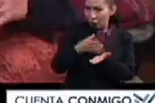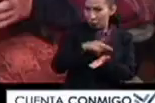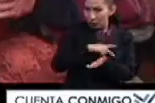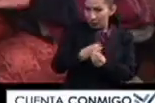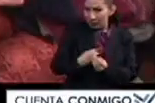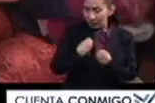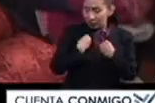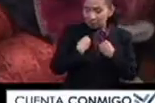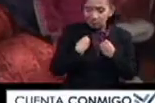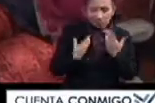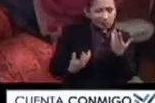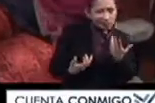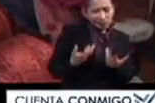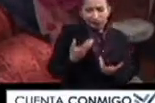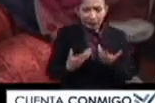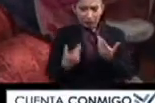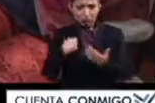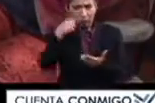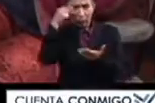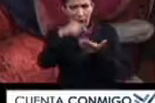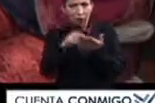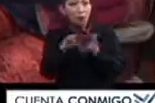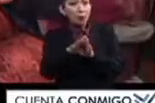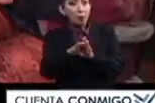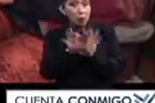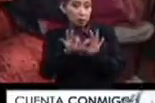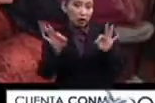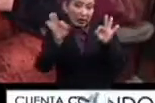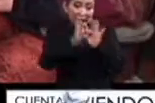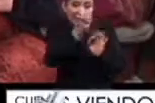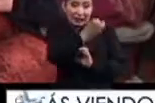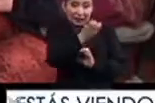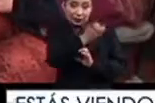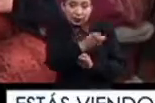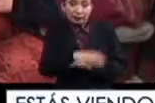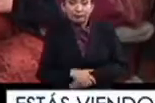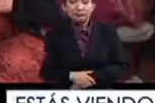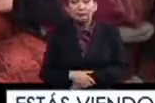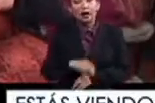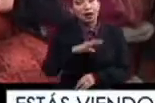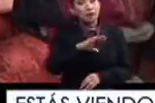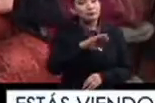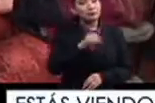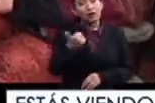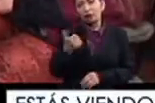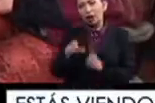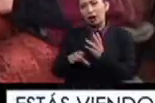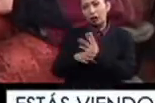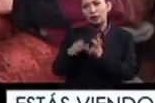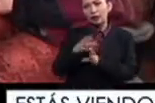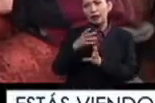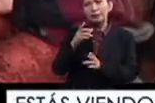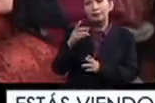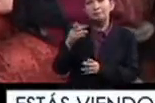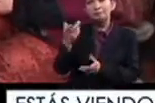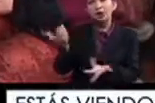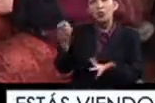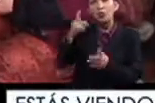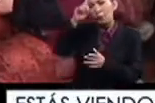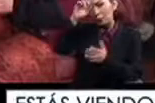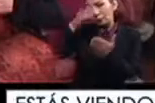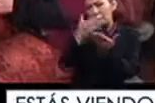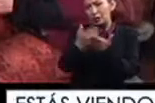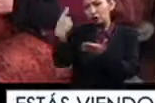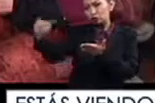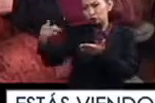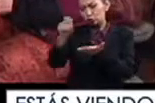¿no? Entonces, a mí me parece como un reto importante. Es importante. Hay otra cosa que creo que tiene que ver con la propuesta